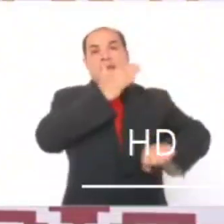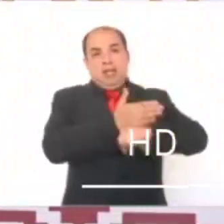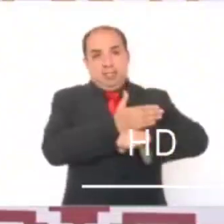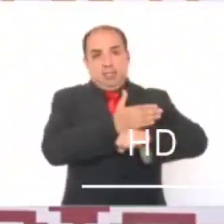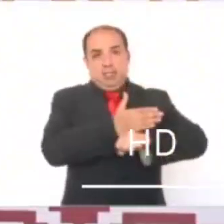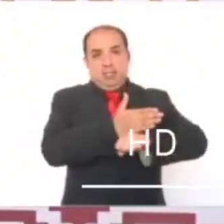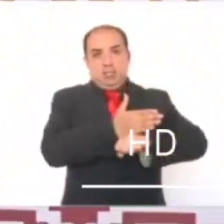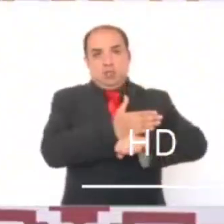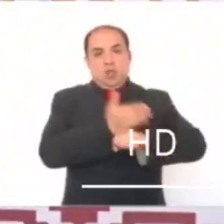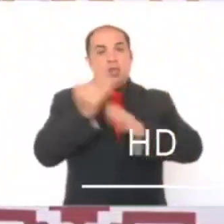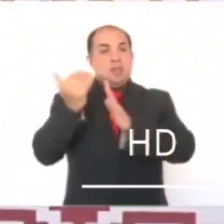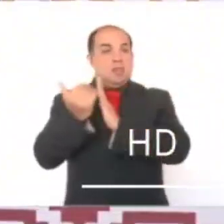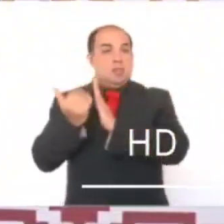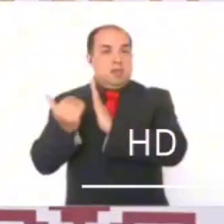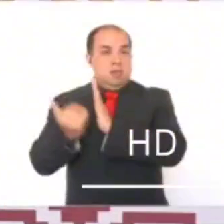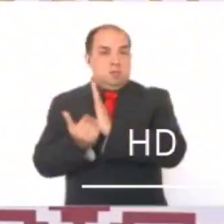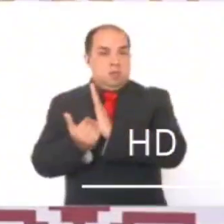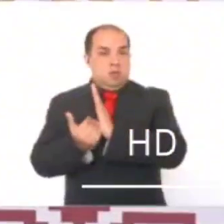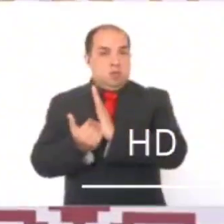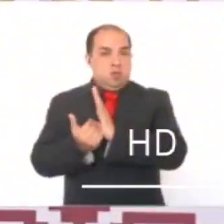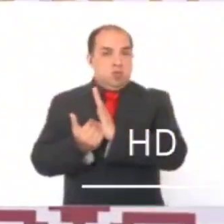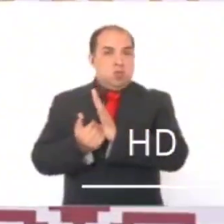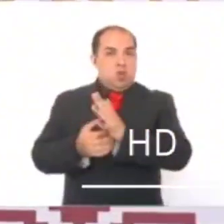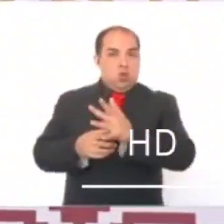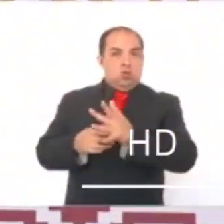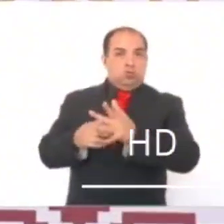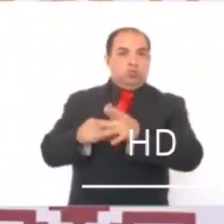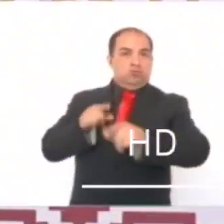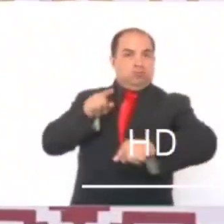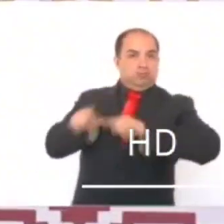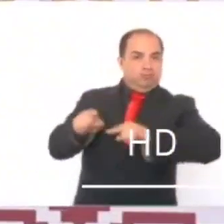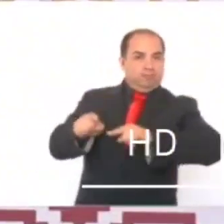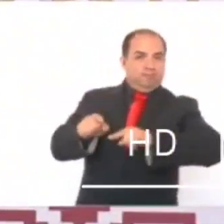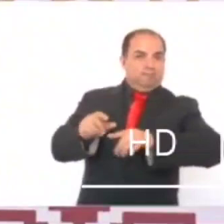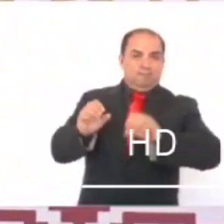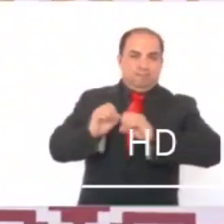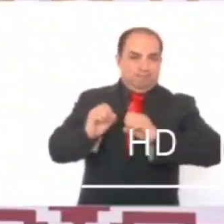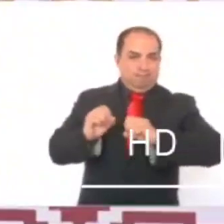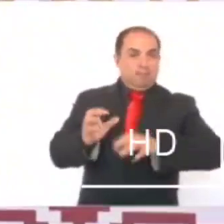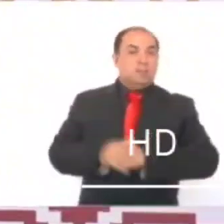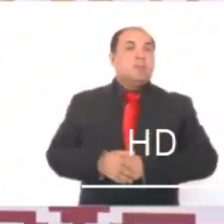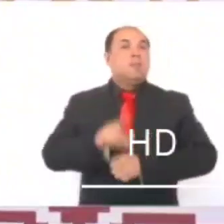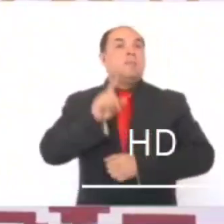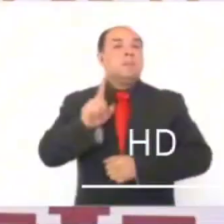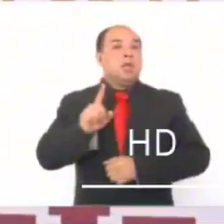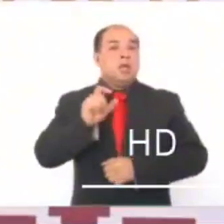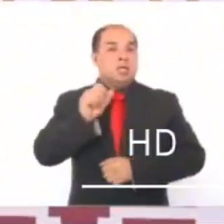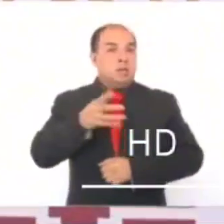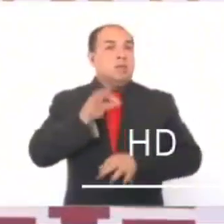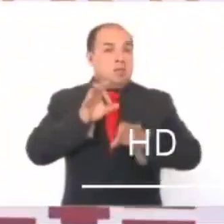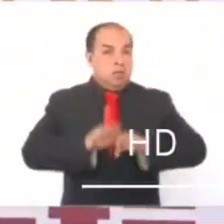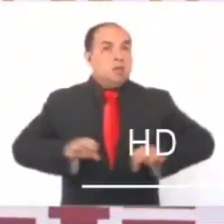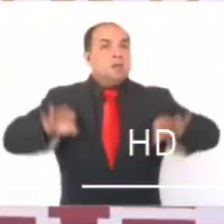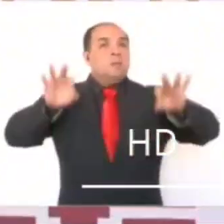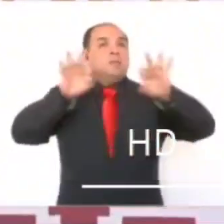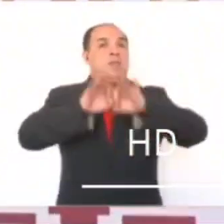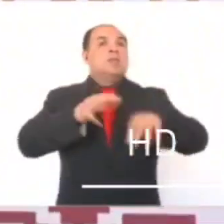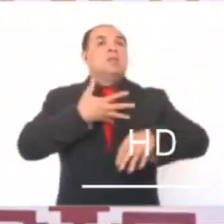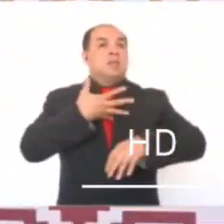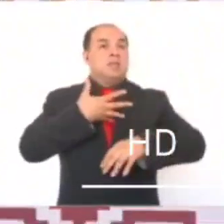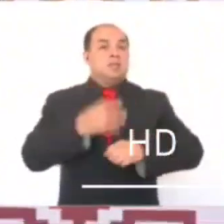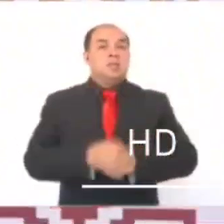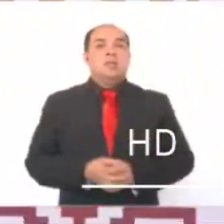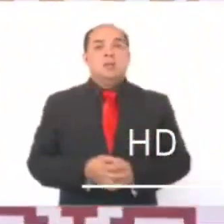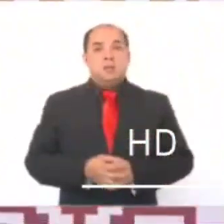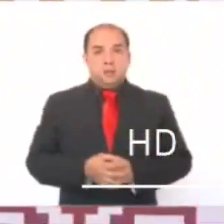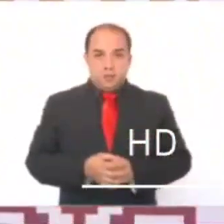misma disminuye un hecho o un acto. Sin embargo, tiene también su importancia